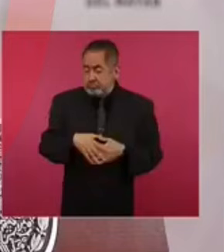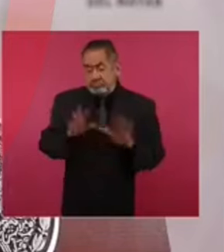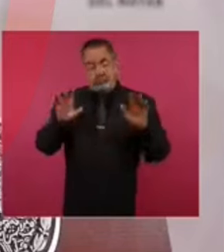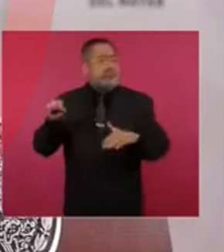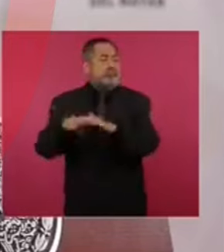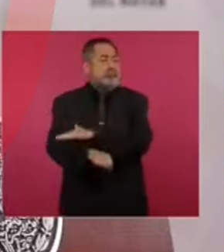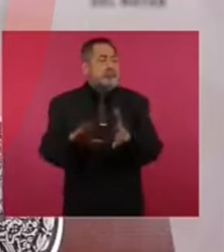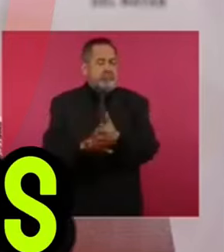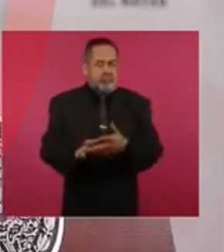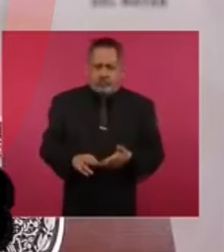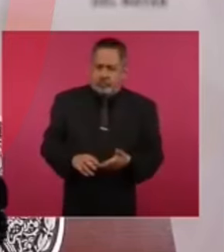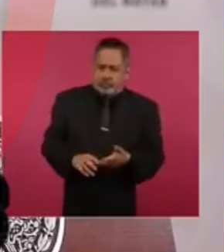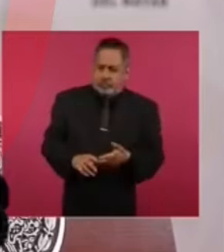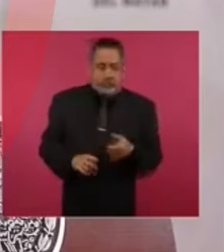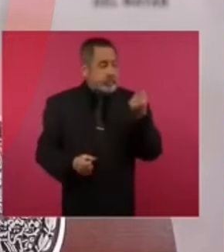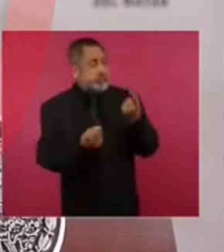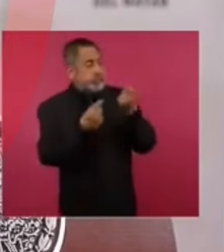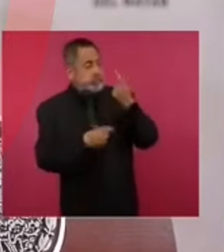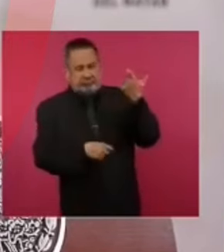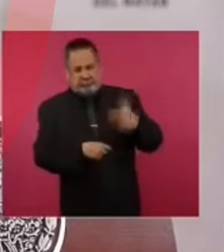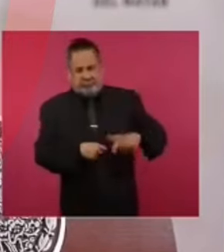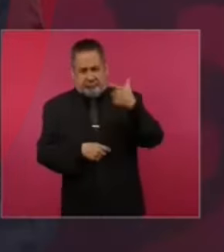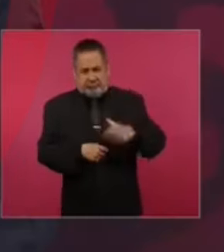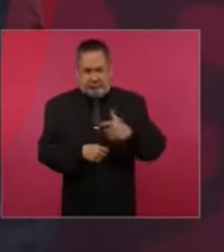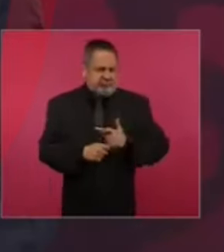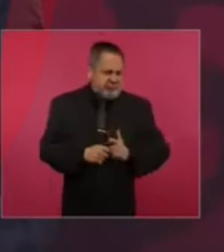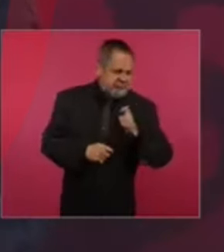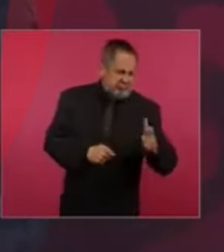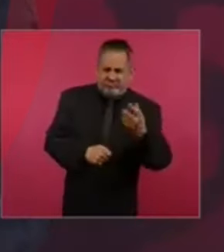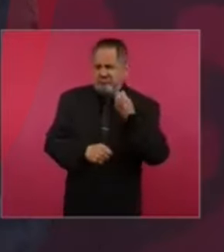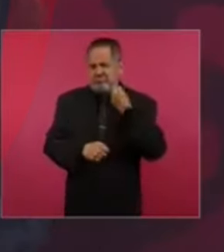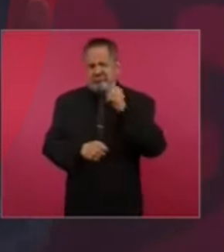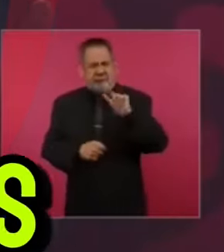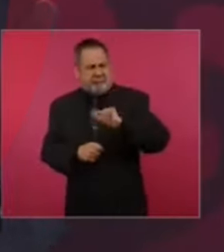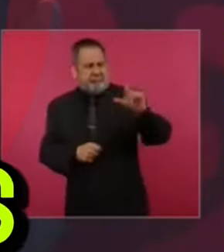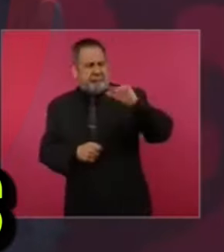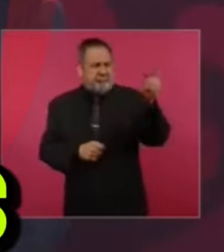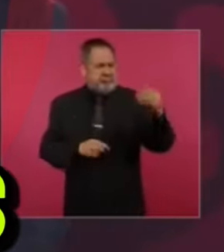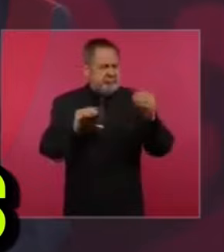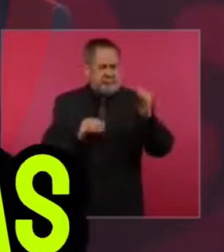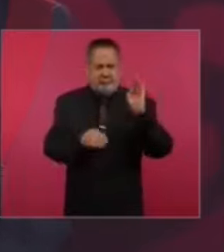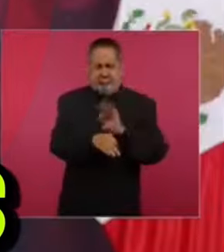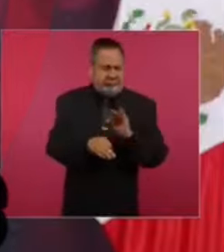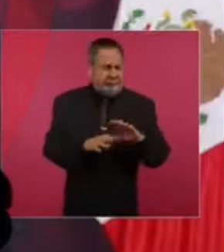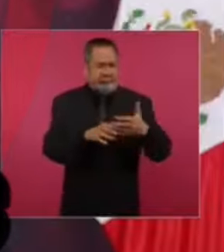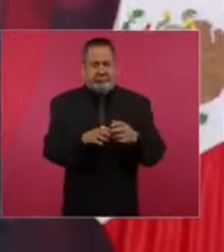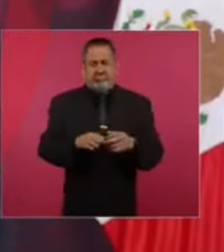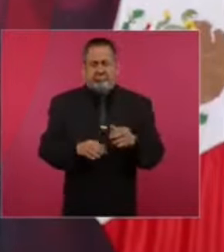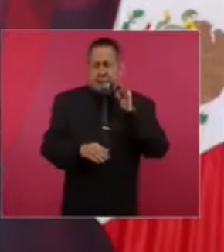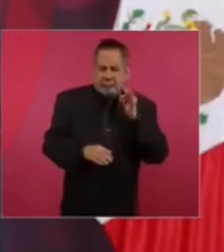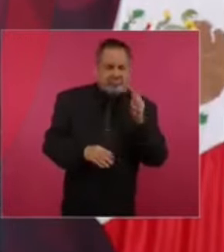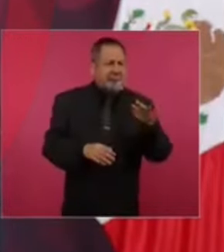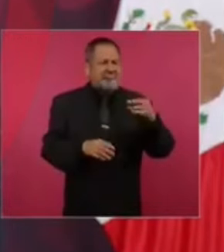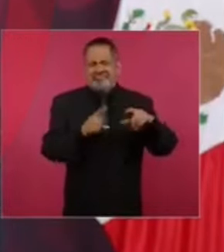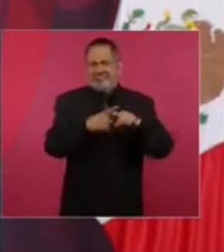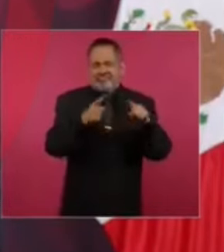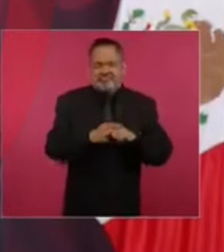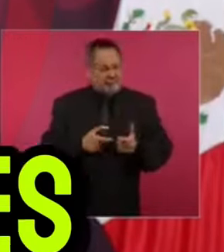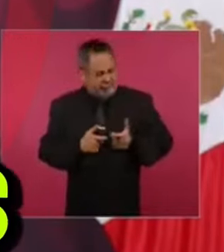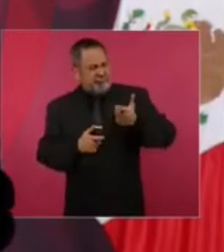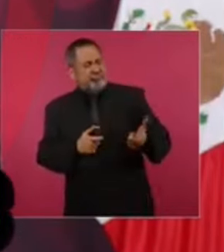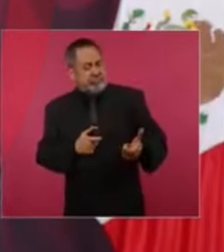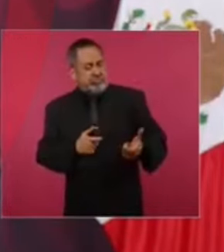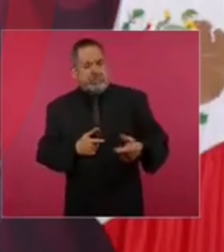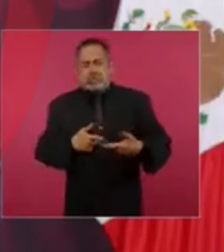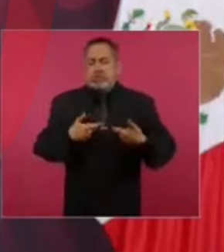los de arriba buenos despachos este de abogados fiscalistas penalistas muy